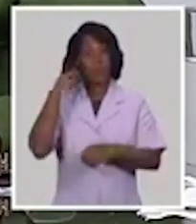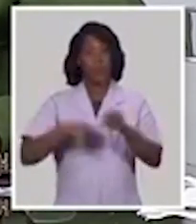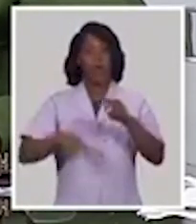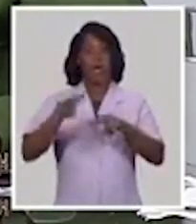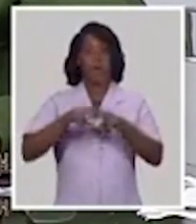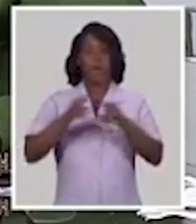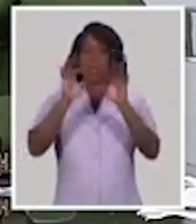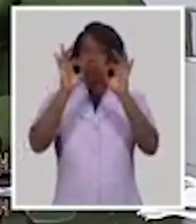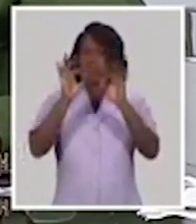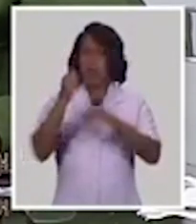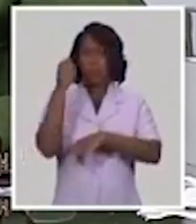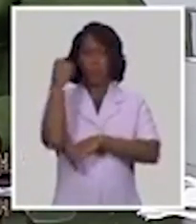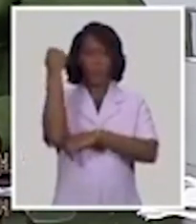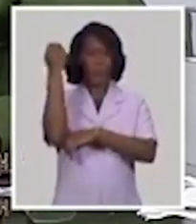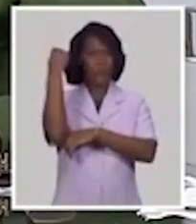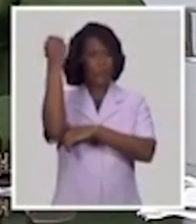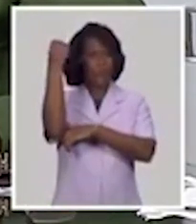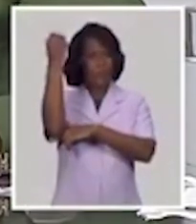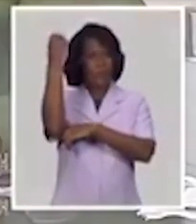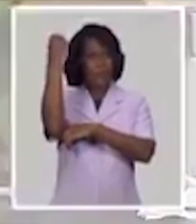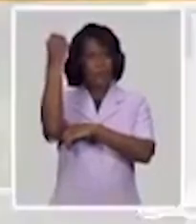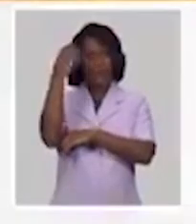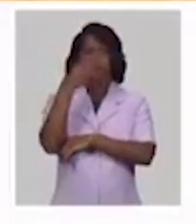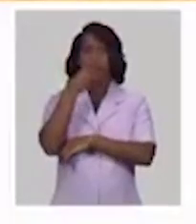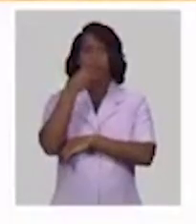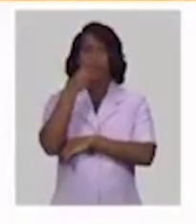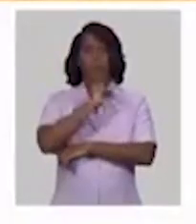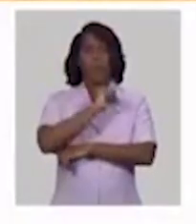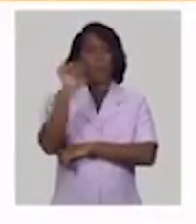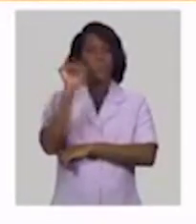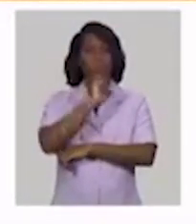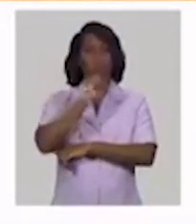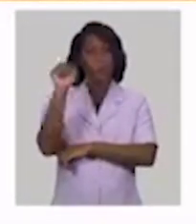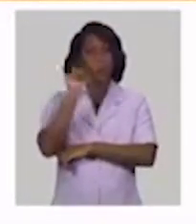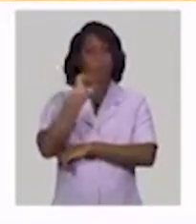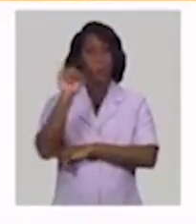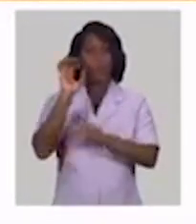Habana vencerá en esta batalla, como han vencido en muchas batallas de la revolución.